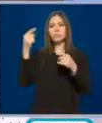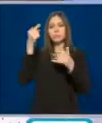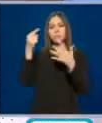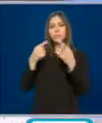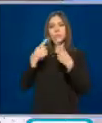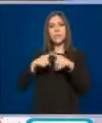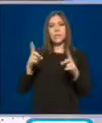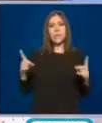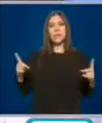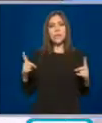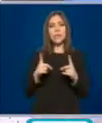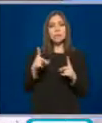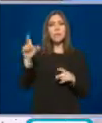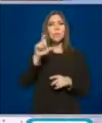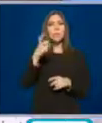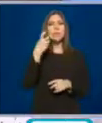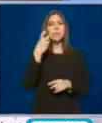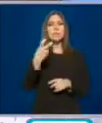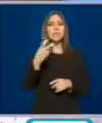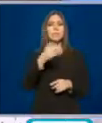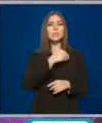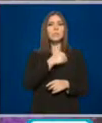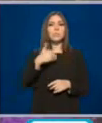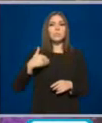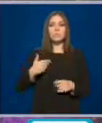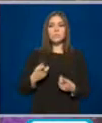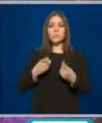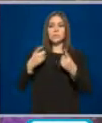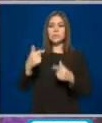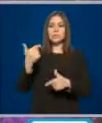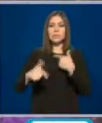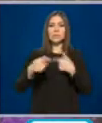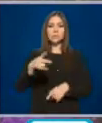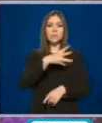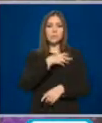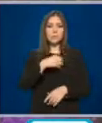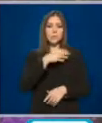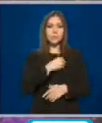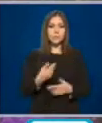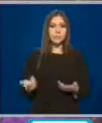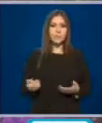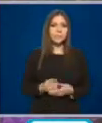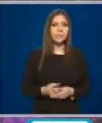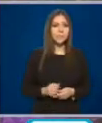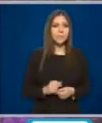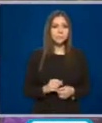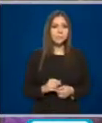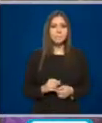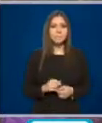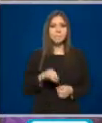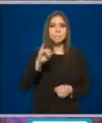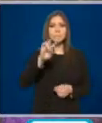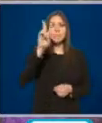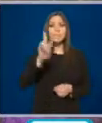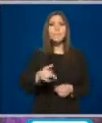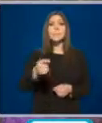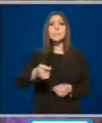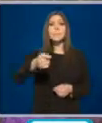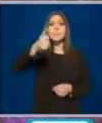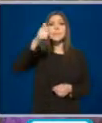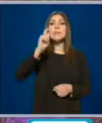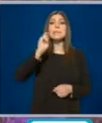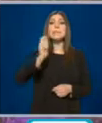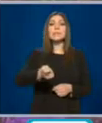dieta cuando están pues en este proceso del amamantamiento, ¿no? Así es correcto. Bueno, lo primero que tenemos que